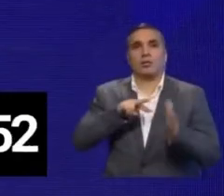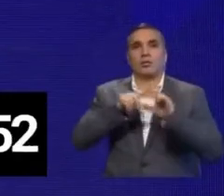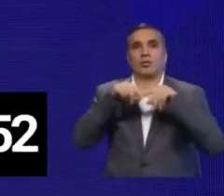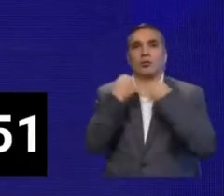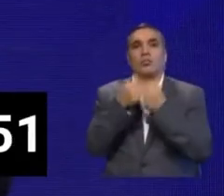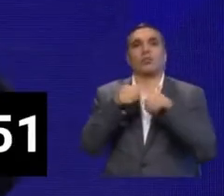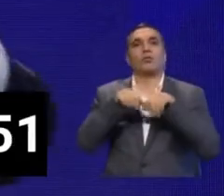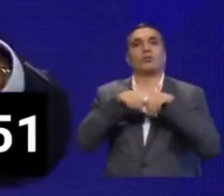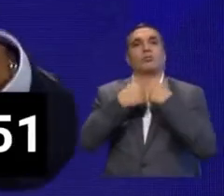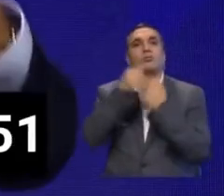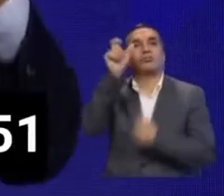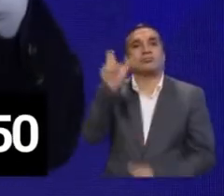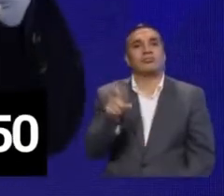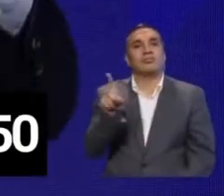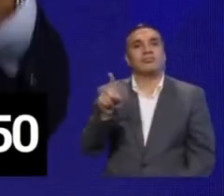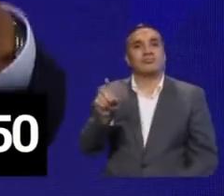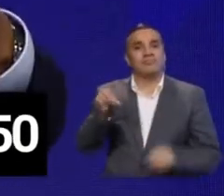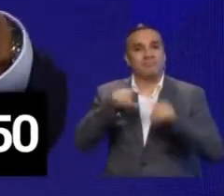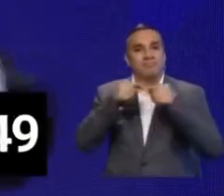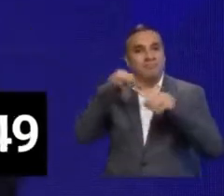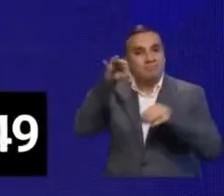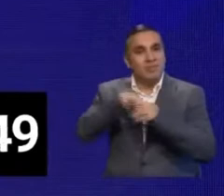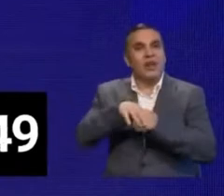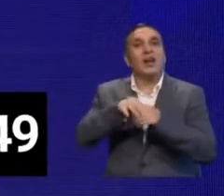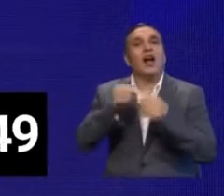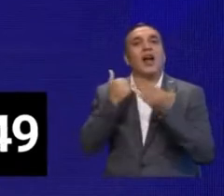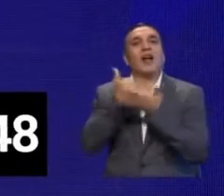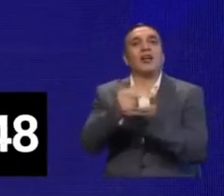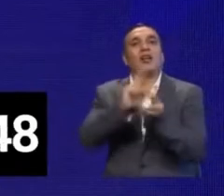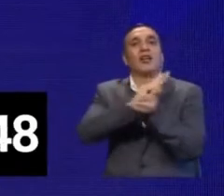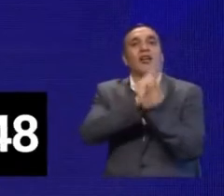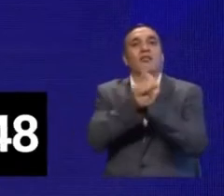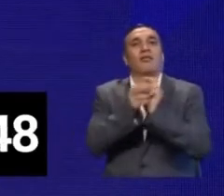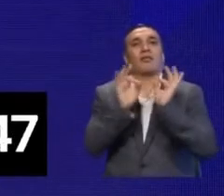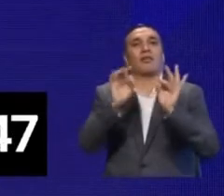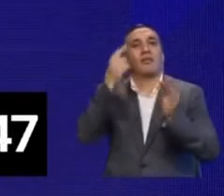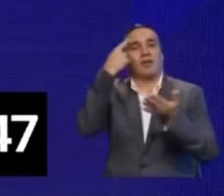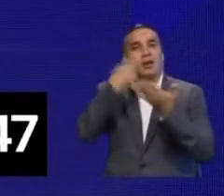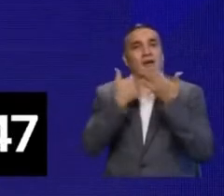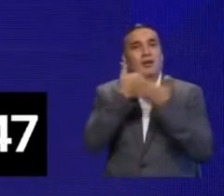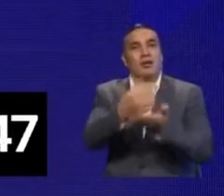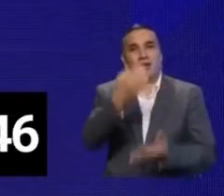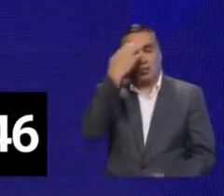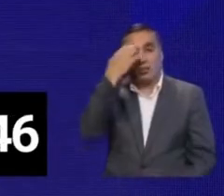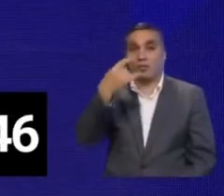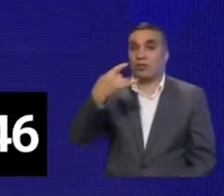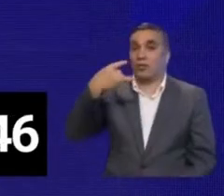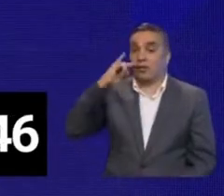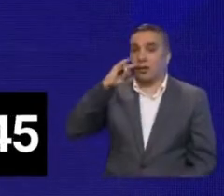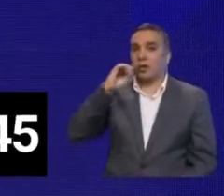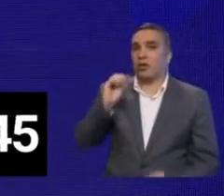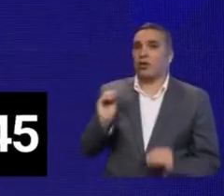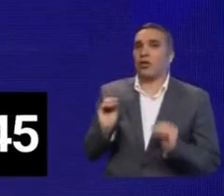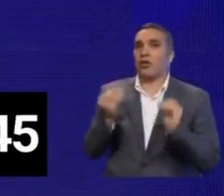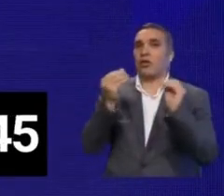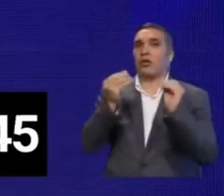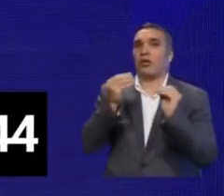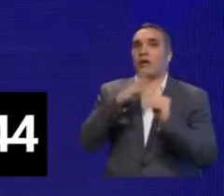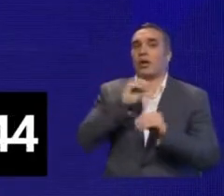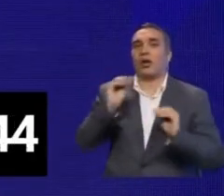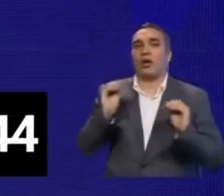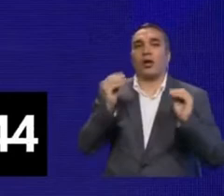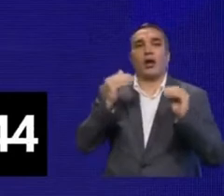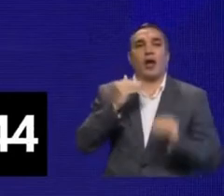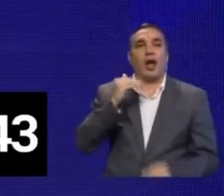asambleístas importantes que facilitará esta reforma para beneficiar a la educación de niños, de adolescentes y de